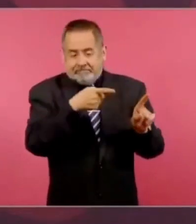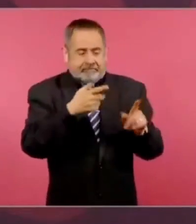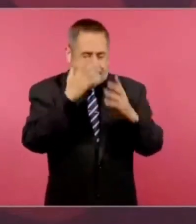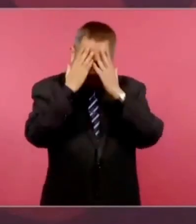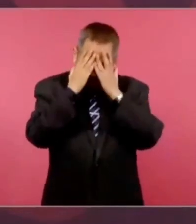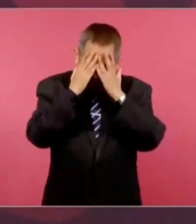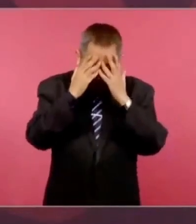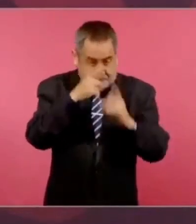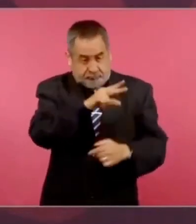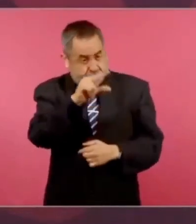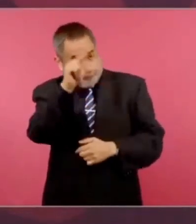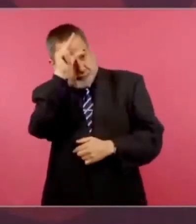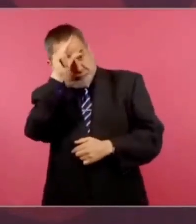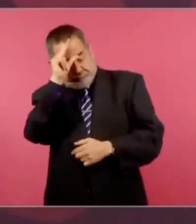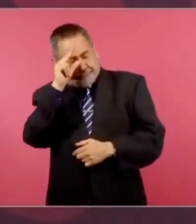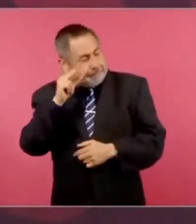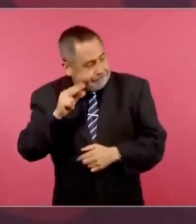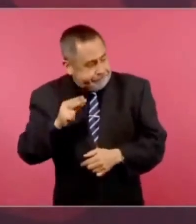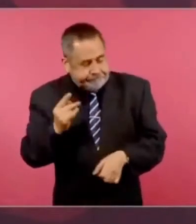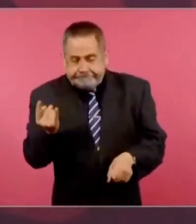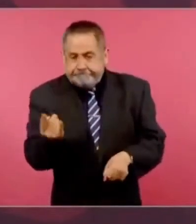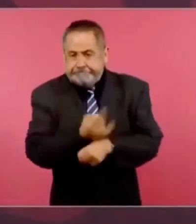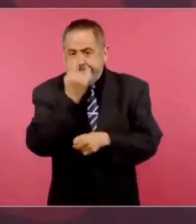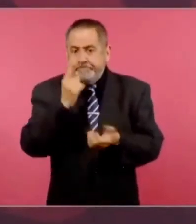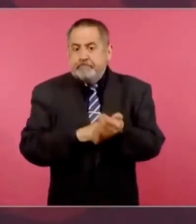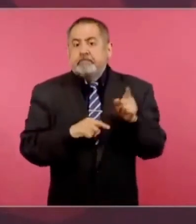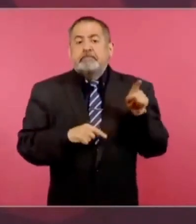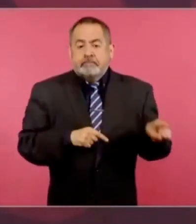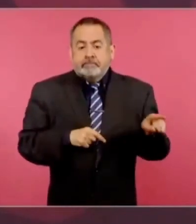el sabiondo de Krause, ¿no?